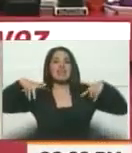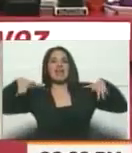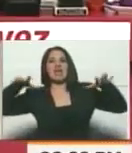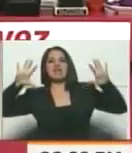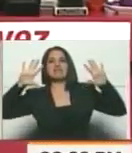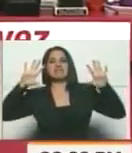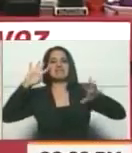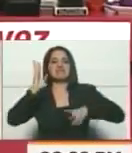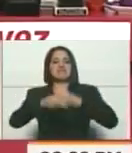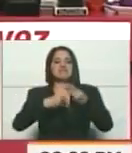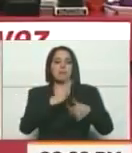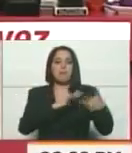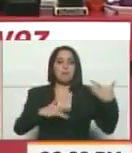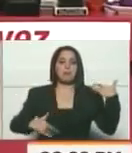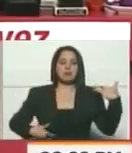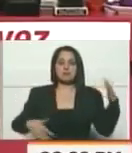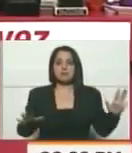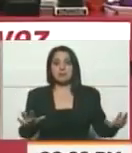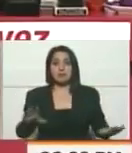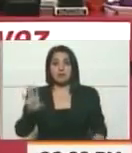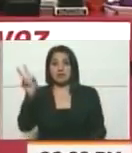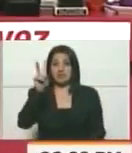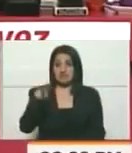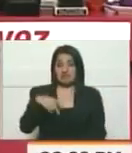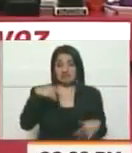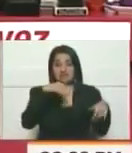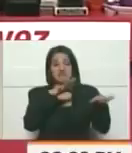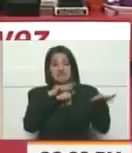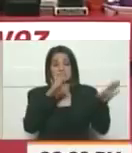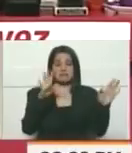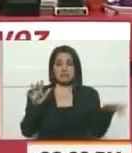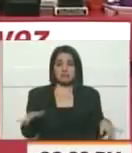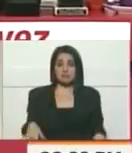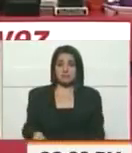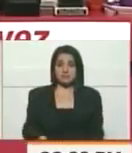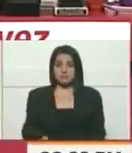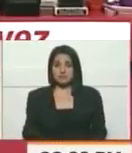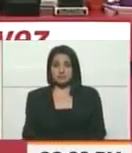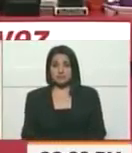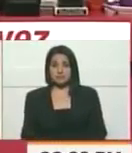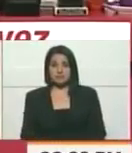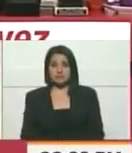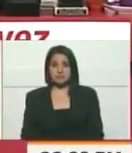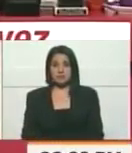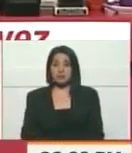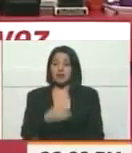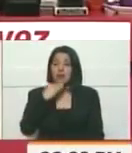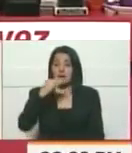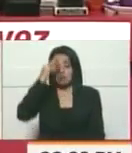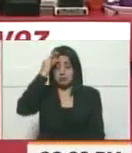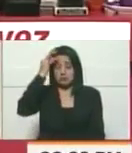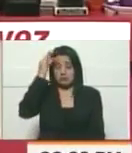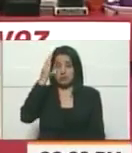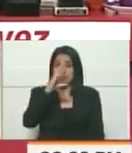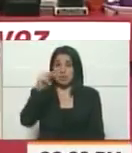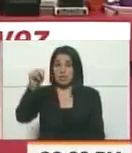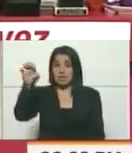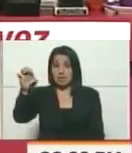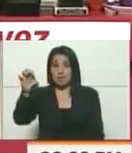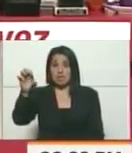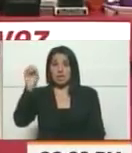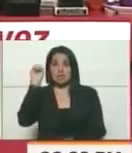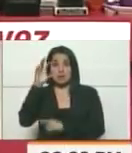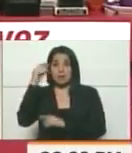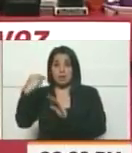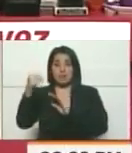como presidente de la República Bolivariana de Venezuela. Quien funge. Funge. Al Consejo Nacional Electoral, a la Asamblea Nacional de la